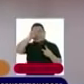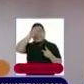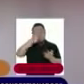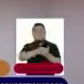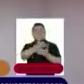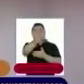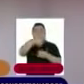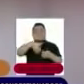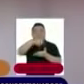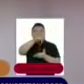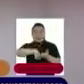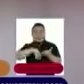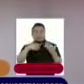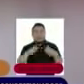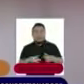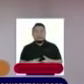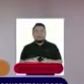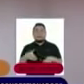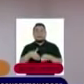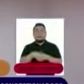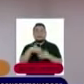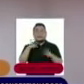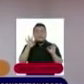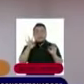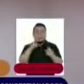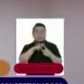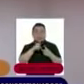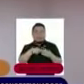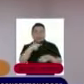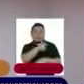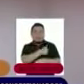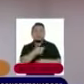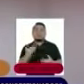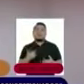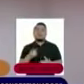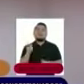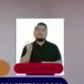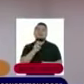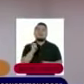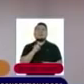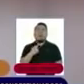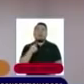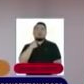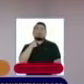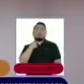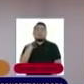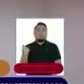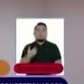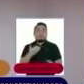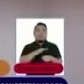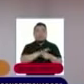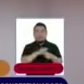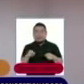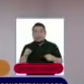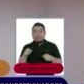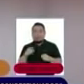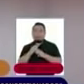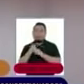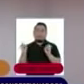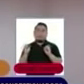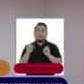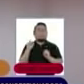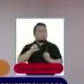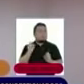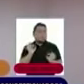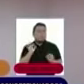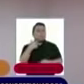ha firmado convenios ya definitivos, no están siendo afectadas por la nueva mutación, ni